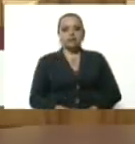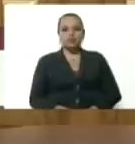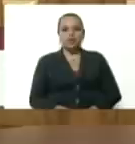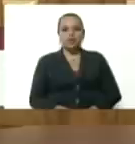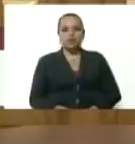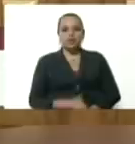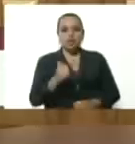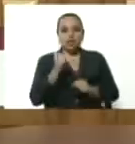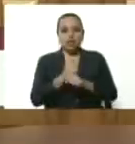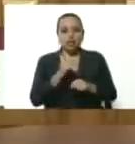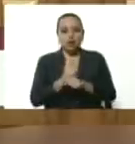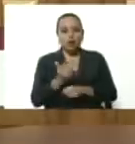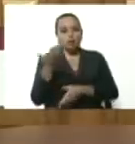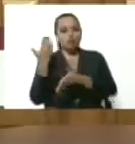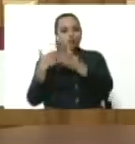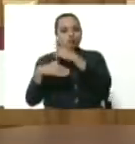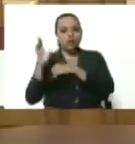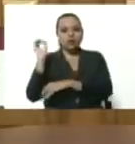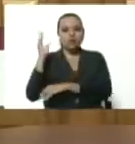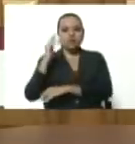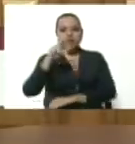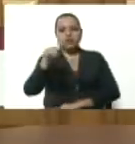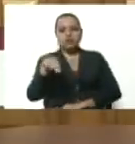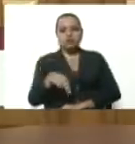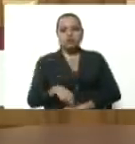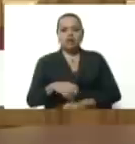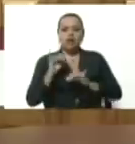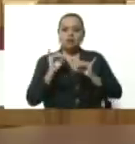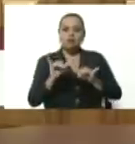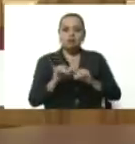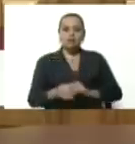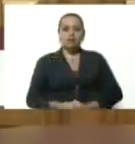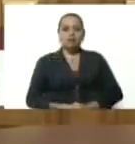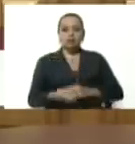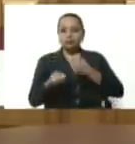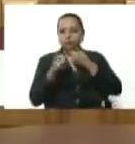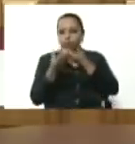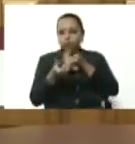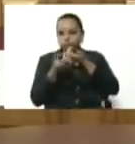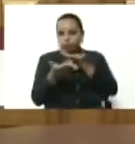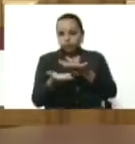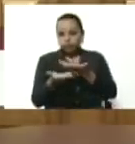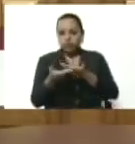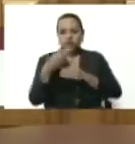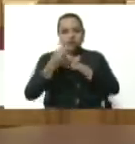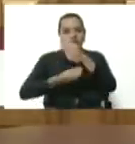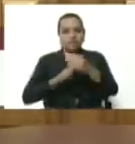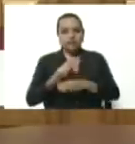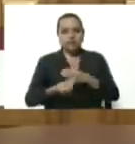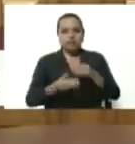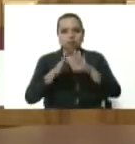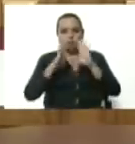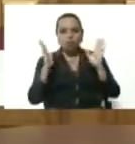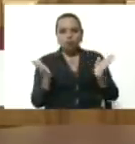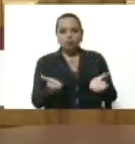de aquella asamblea y en esa declaratoria que hicimos al